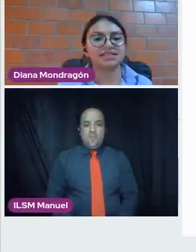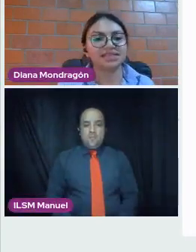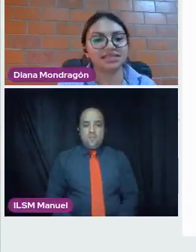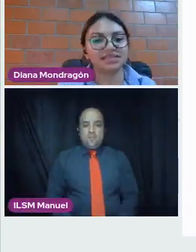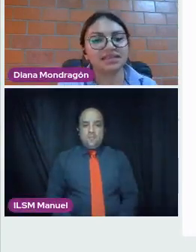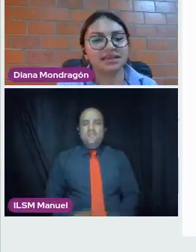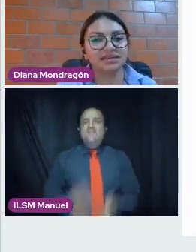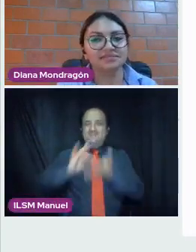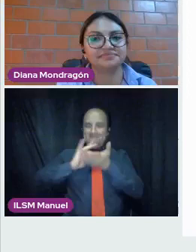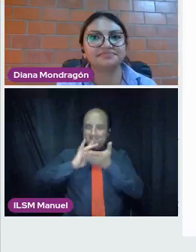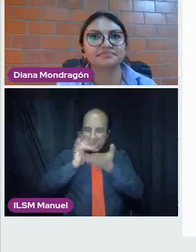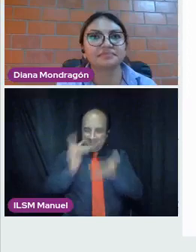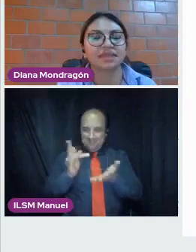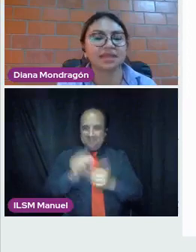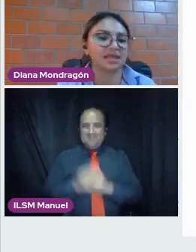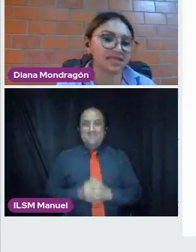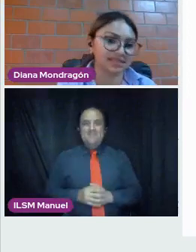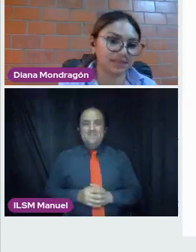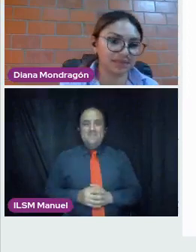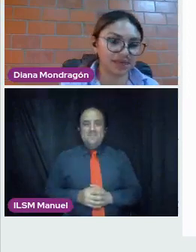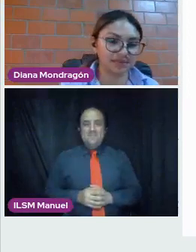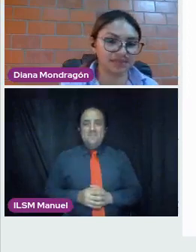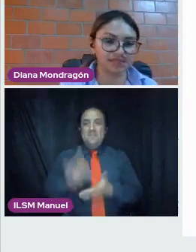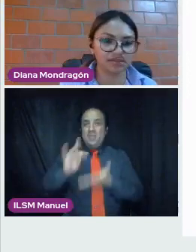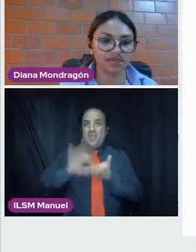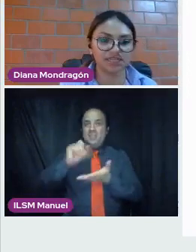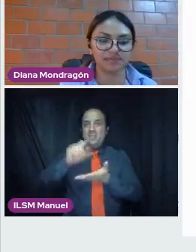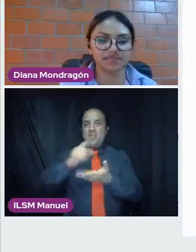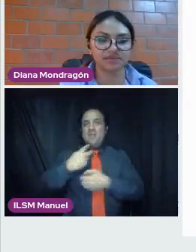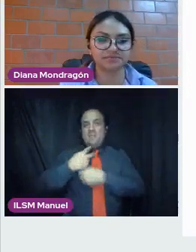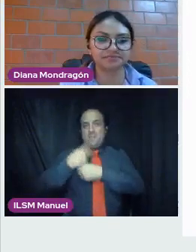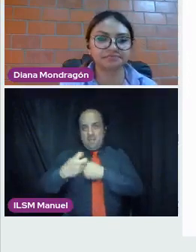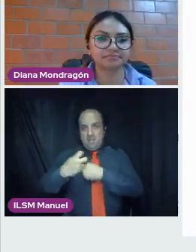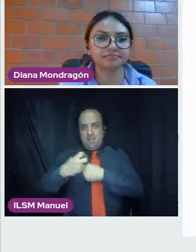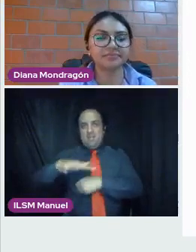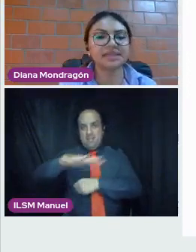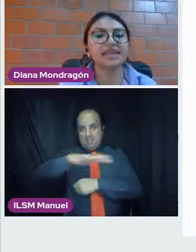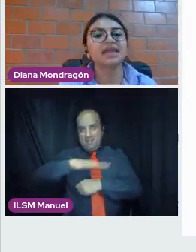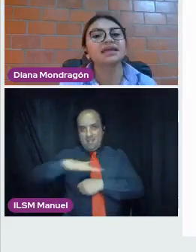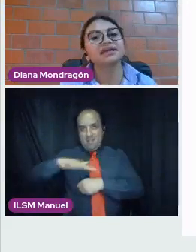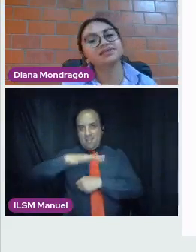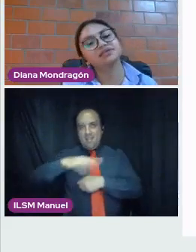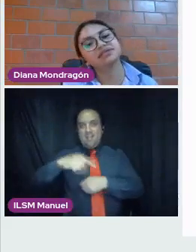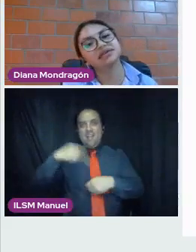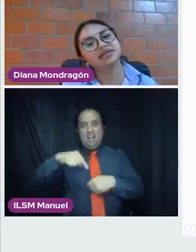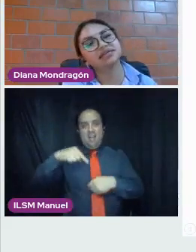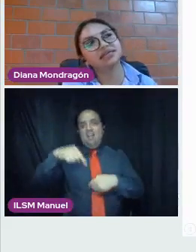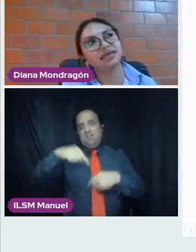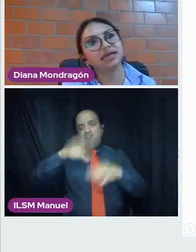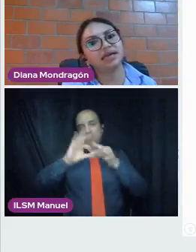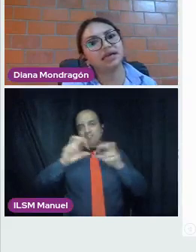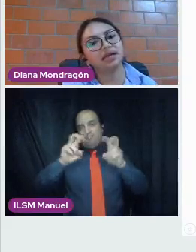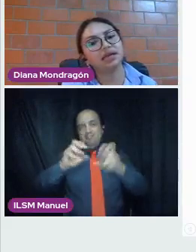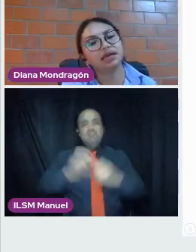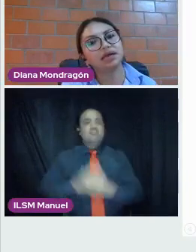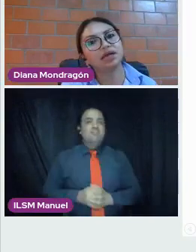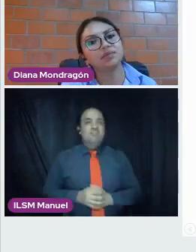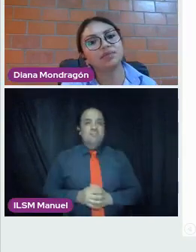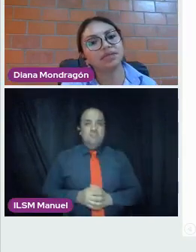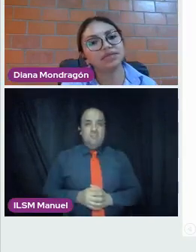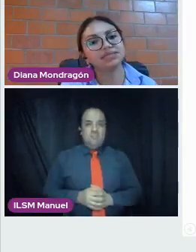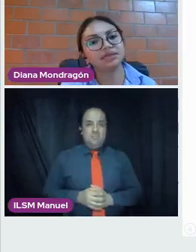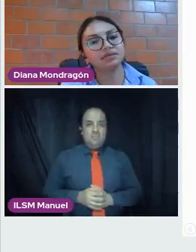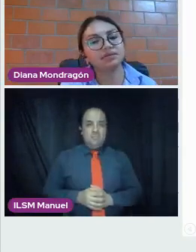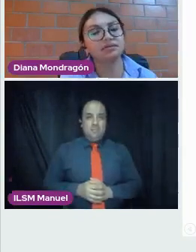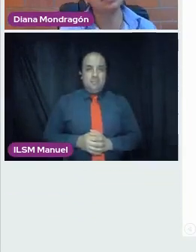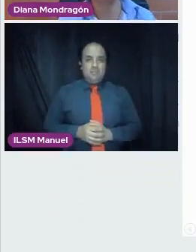Muchas gracias. Y gracias también por la invitación y el espacio. Y entonces, como